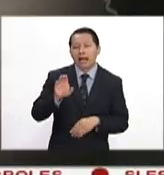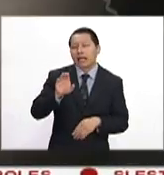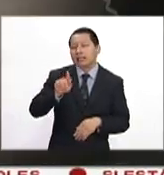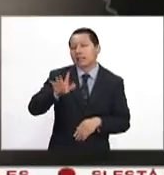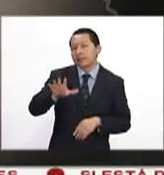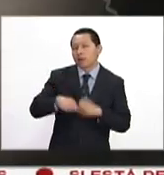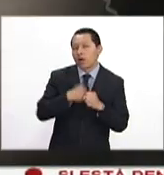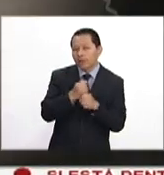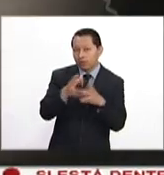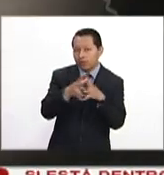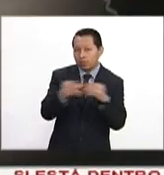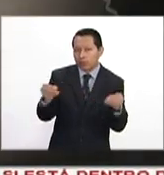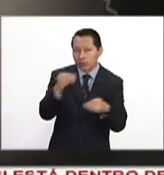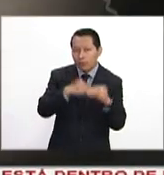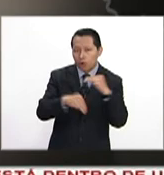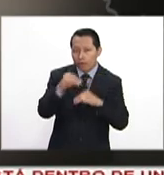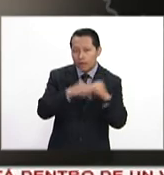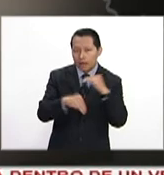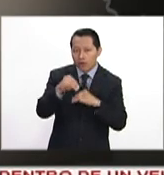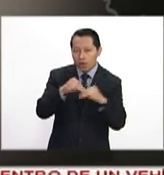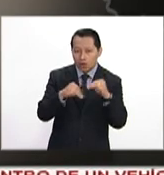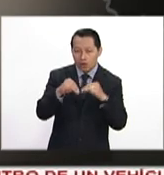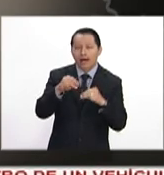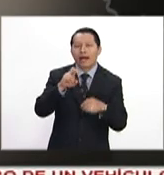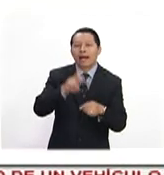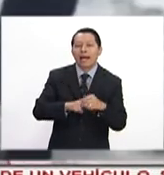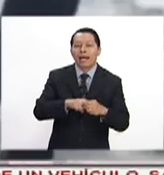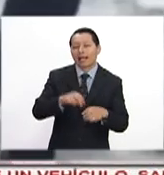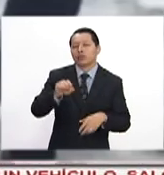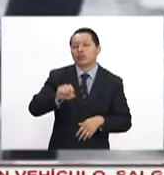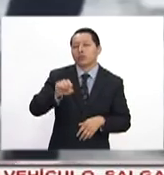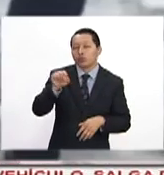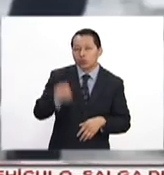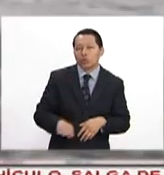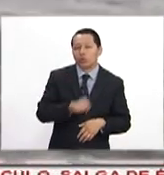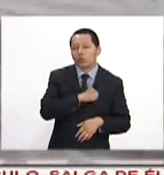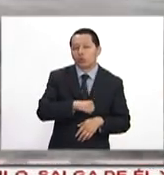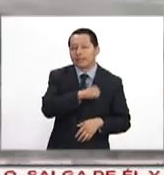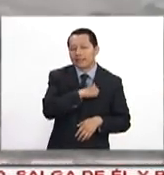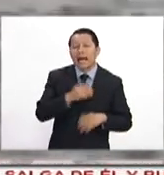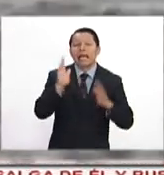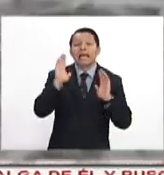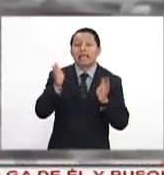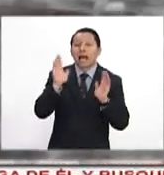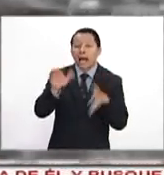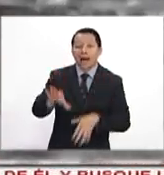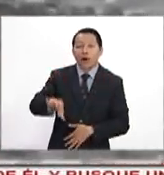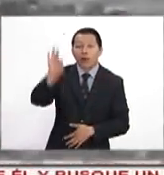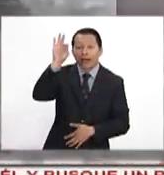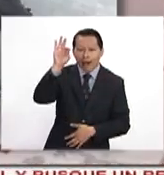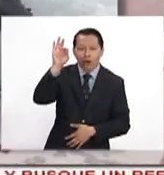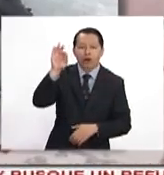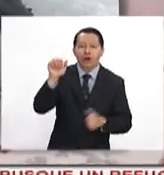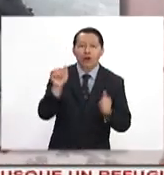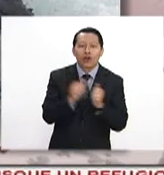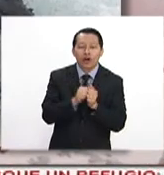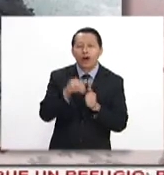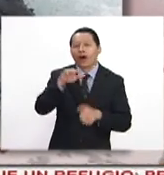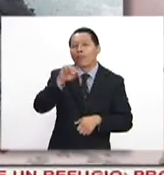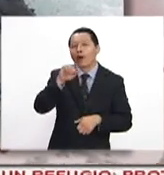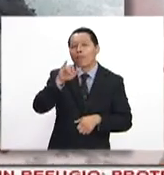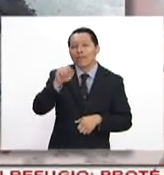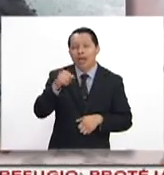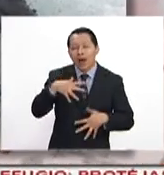años en las montañas Les Diablerets, en el sur de Suiza, fue encontrada momificada en la nieve de